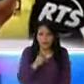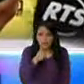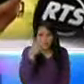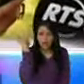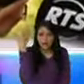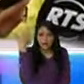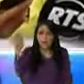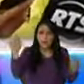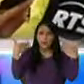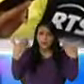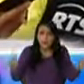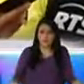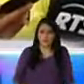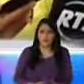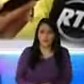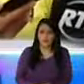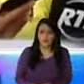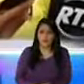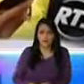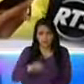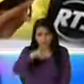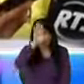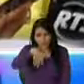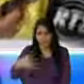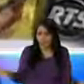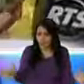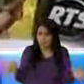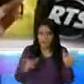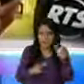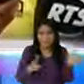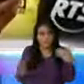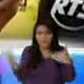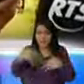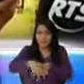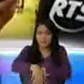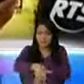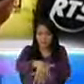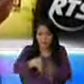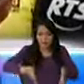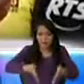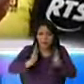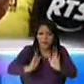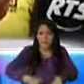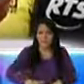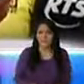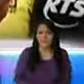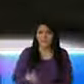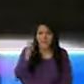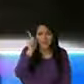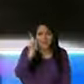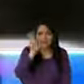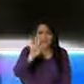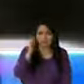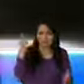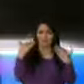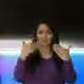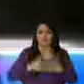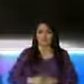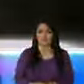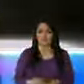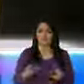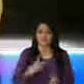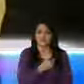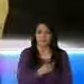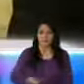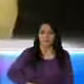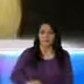de Guayaquil. Tiene que movilizar al pueblo y salir a las calles y liderar a Guayaquil. Y también se refirió al presidente del